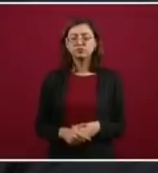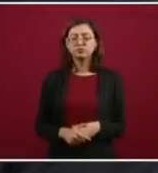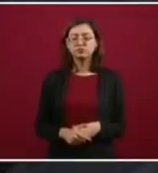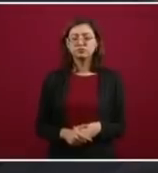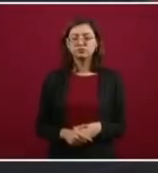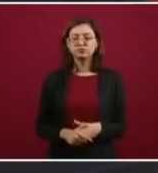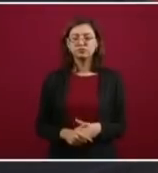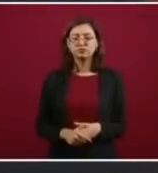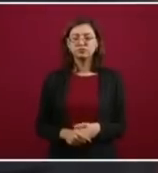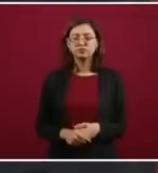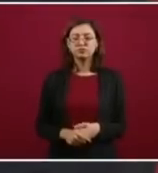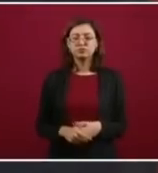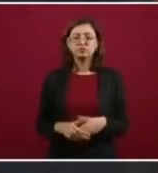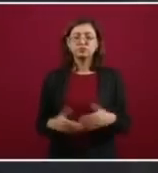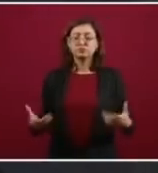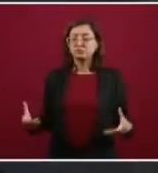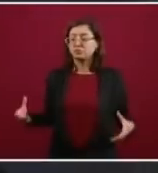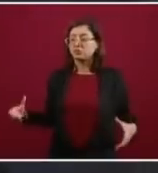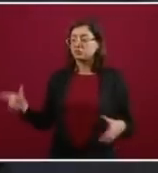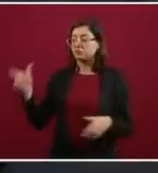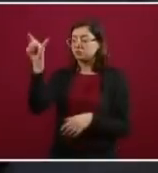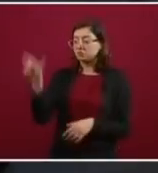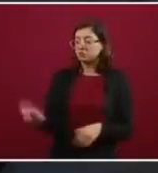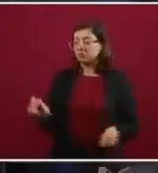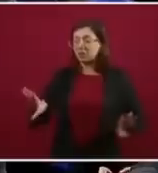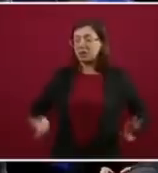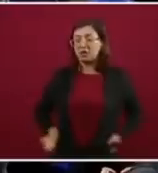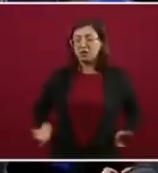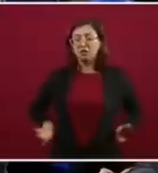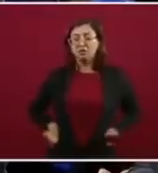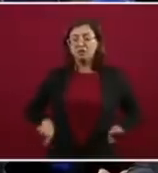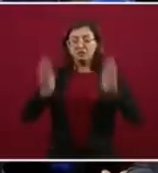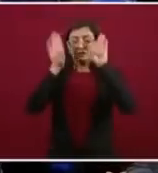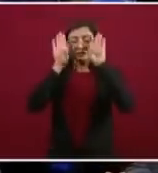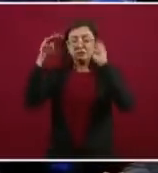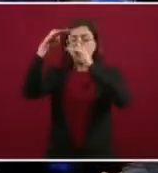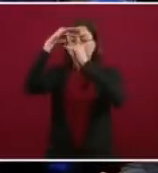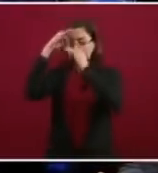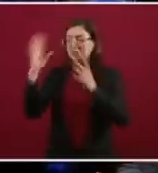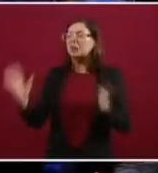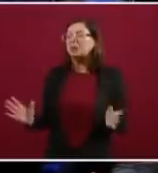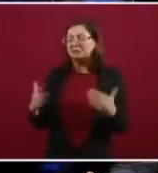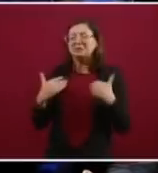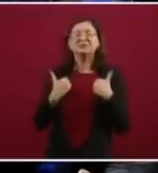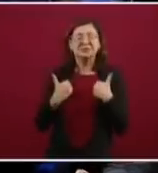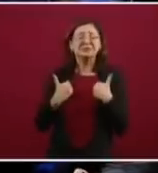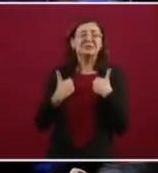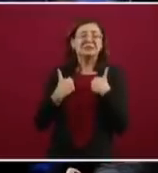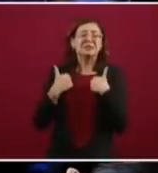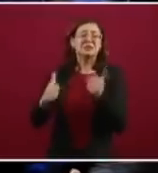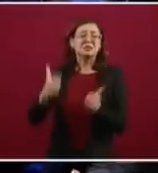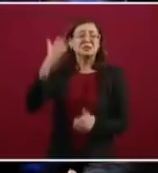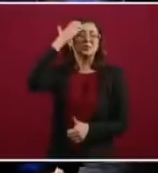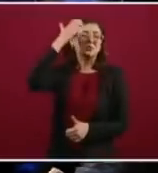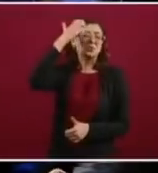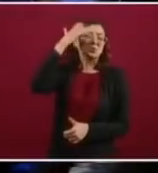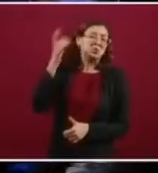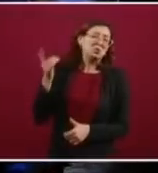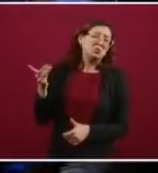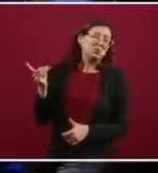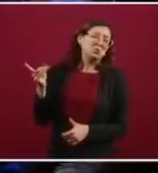de un conservador? Los conozco hasta de lejos,